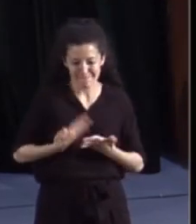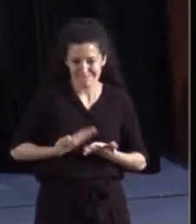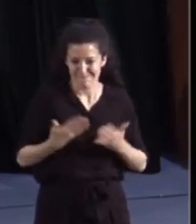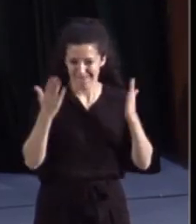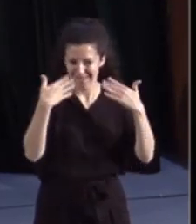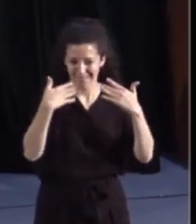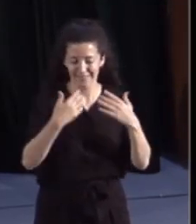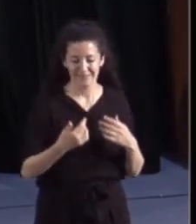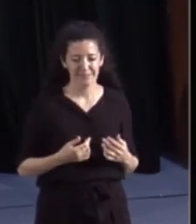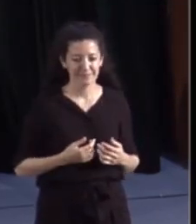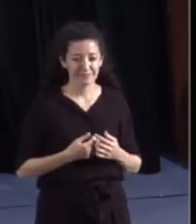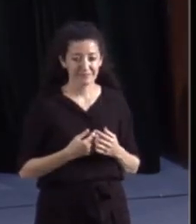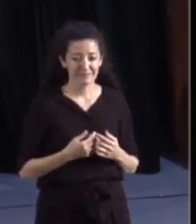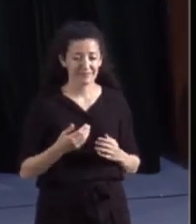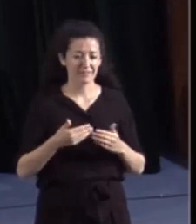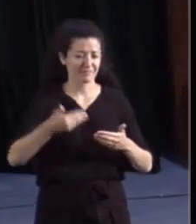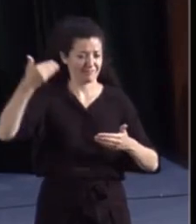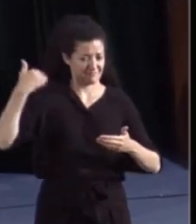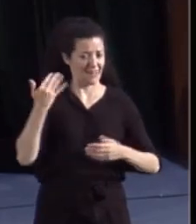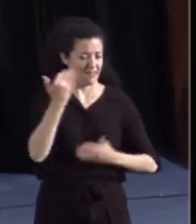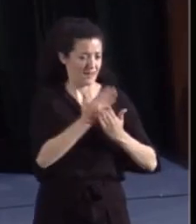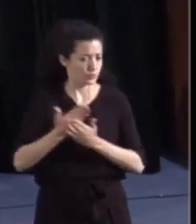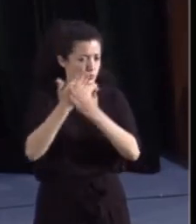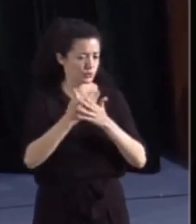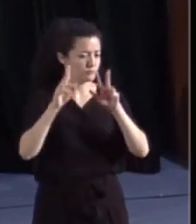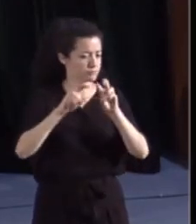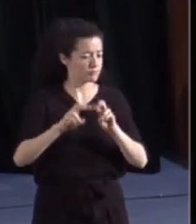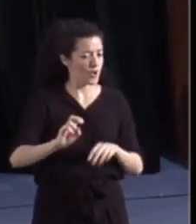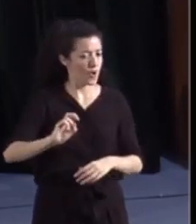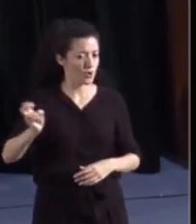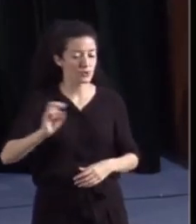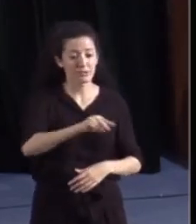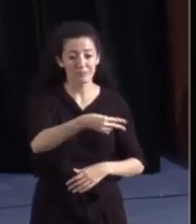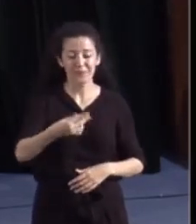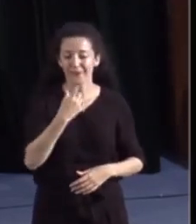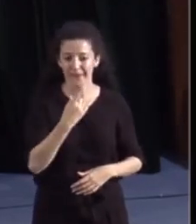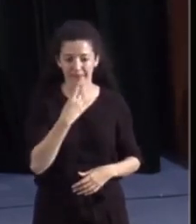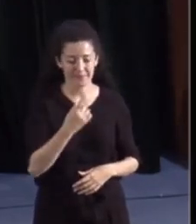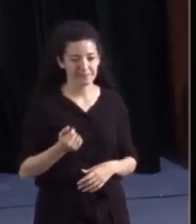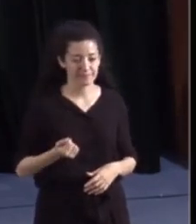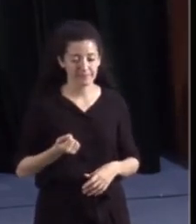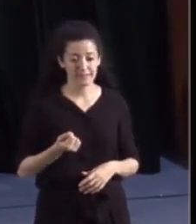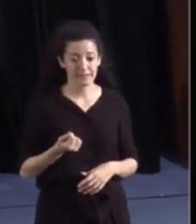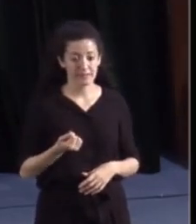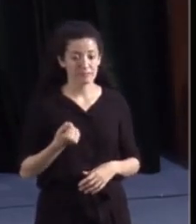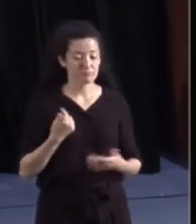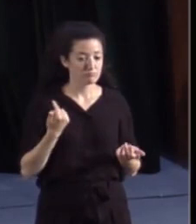que más frecuentemente los usuarios dicen que tienen más importancia son el tamaño,